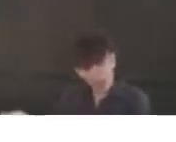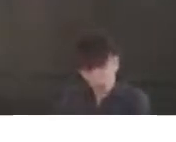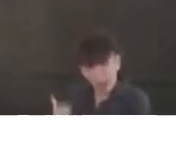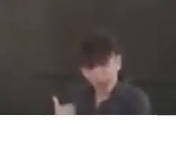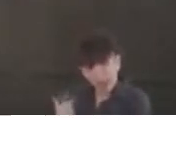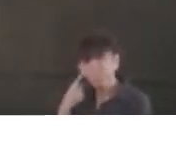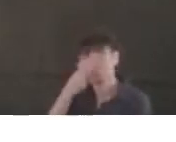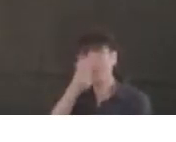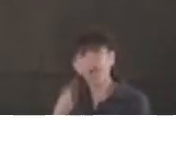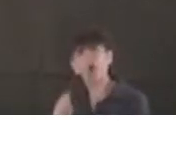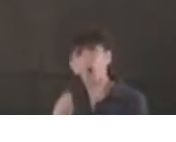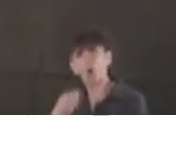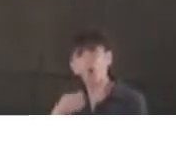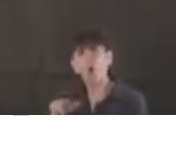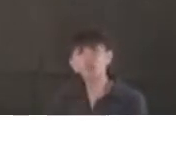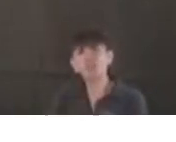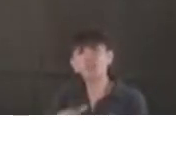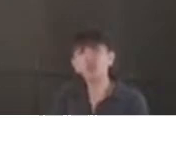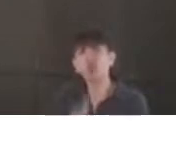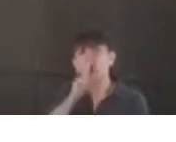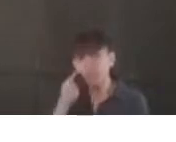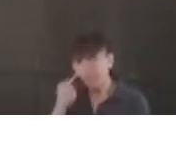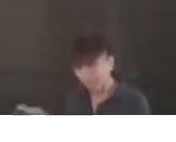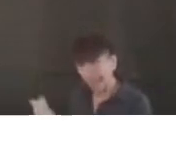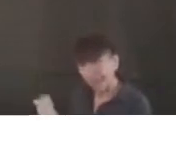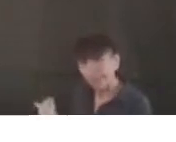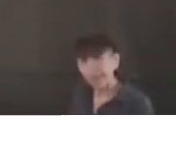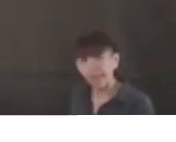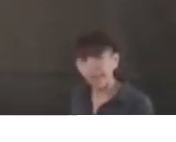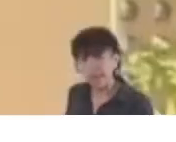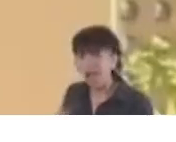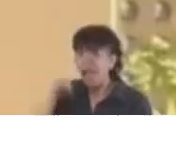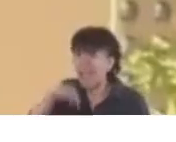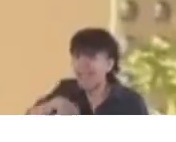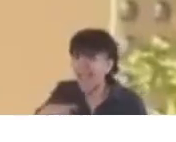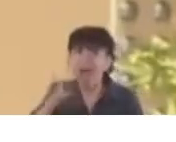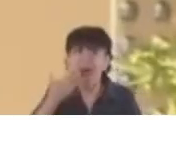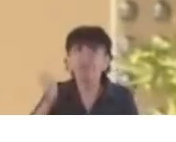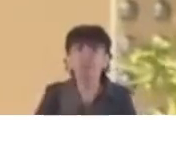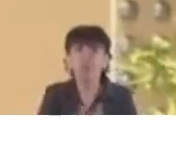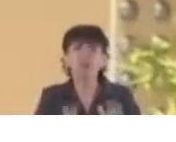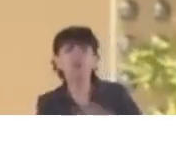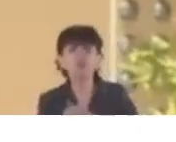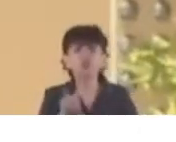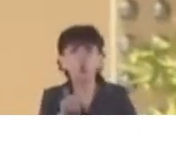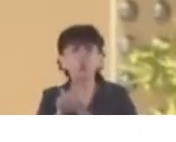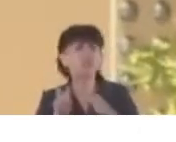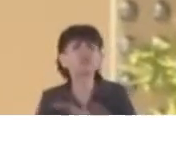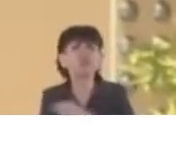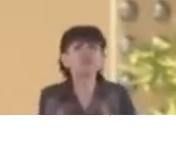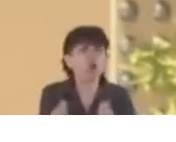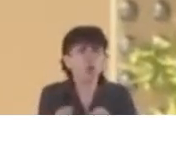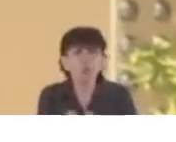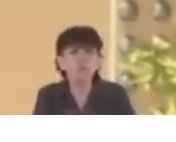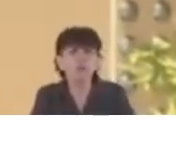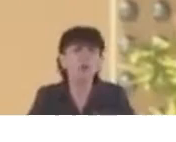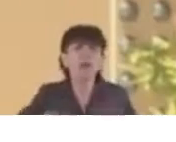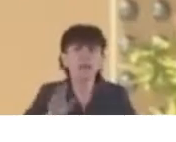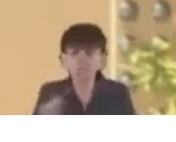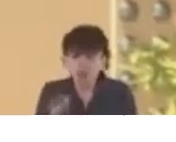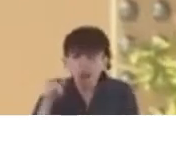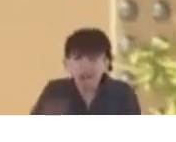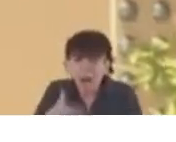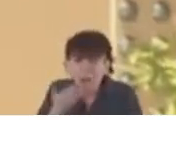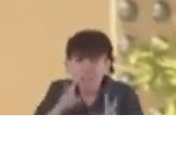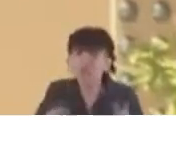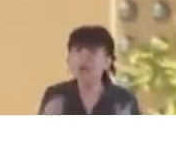proteger al elegido. El elegido es Axel Kicillof, un Axel Kicillof que la provincia de Buenos Aires iba a ser, pese a este